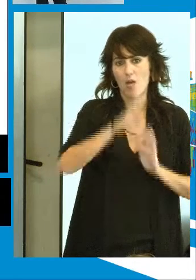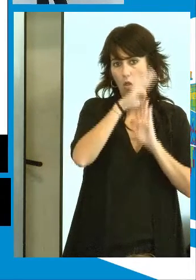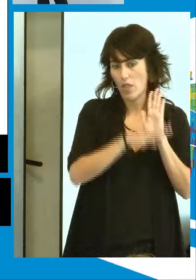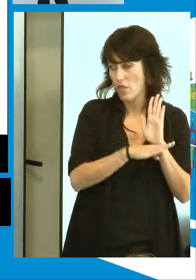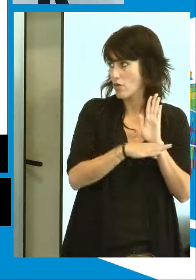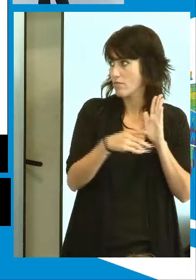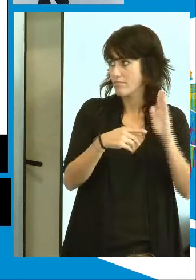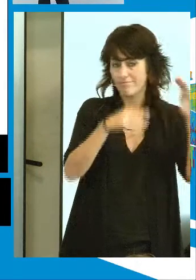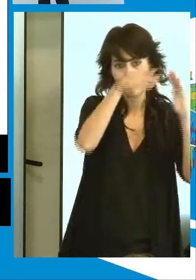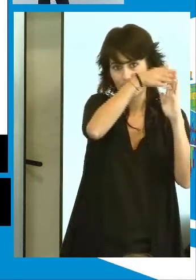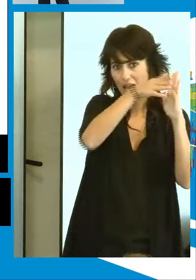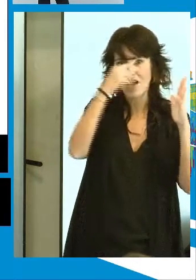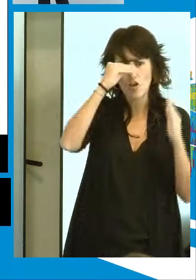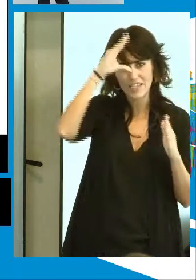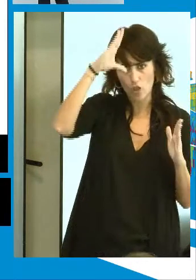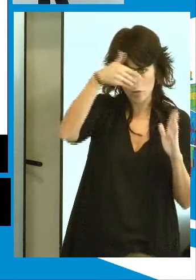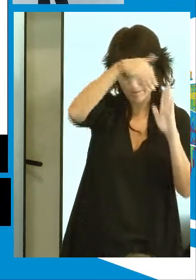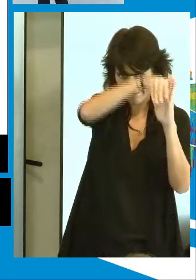va bajando esa capacidad de cognición.